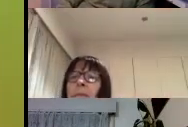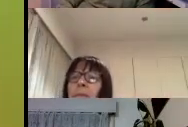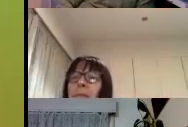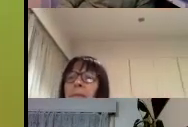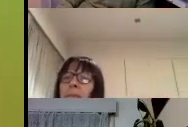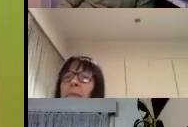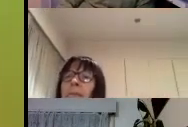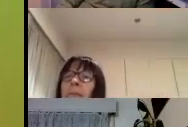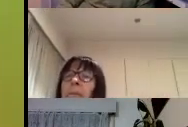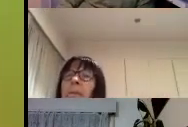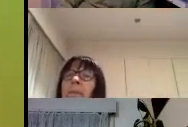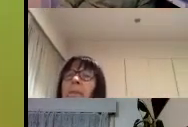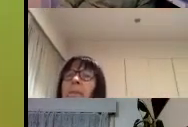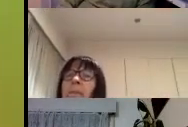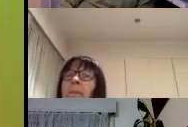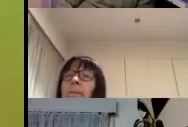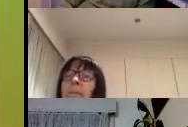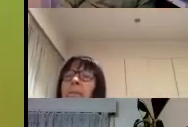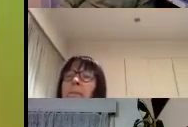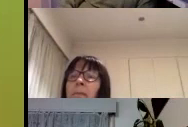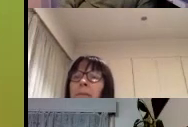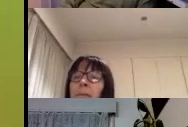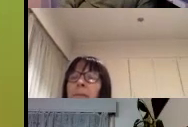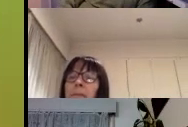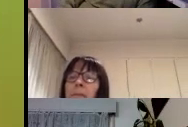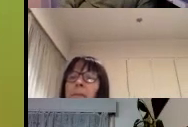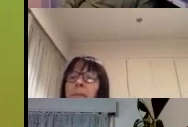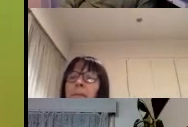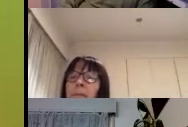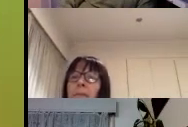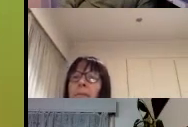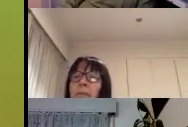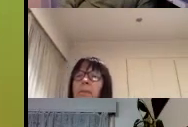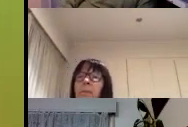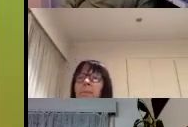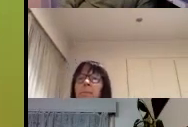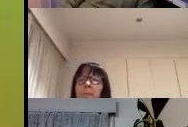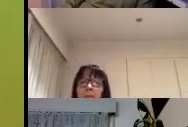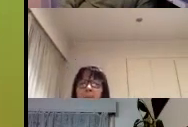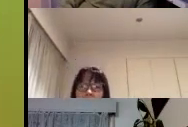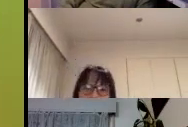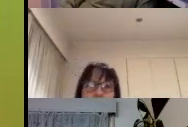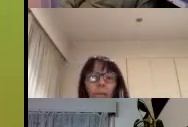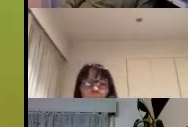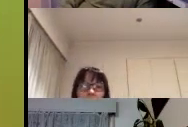Pero ahí empecé a apasionarme por las aves y ahora es una pasión.